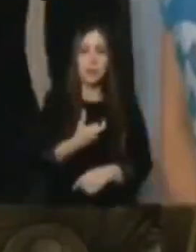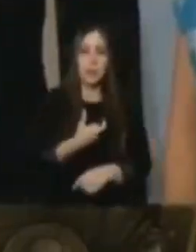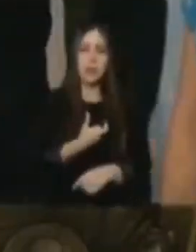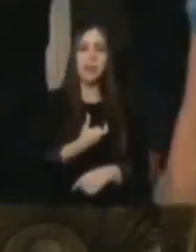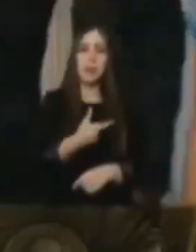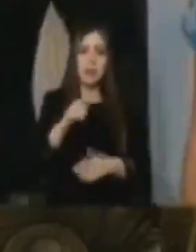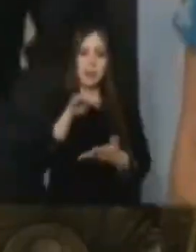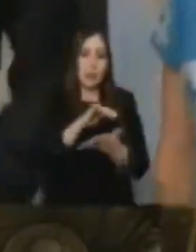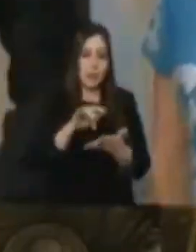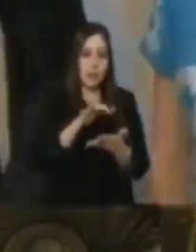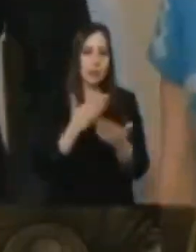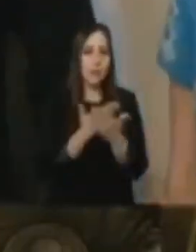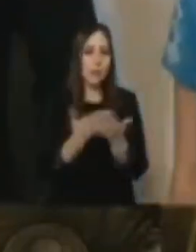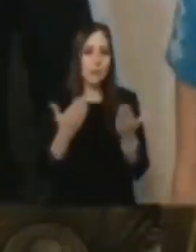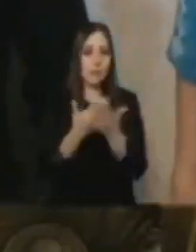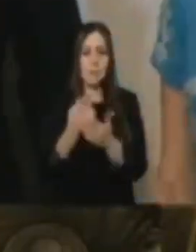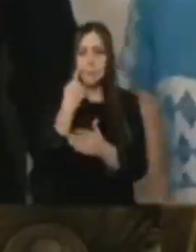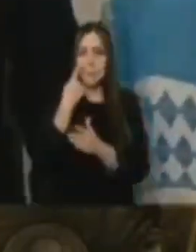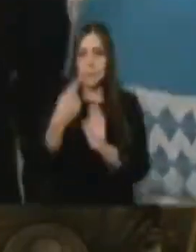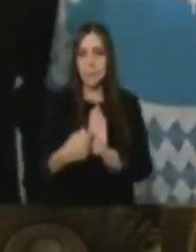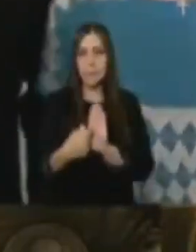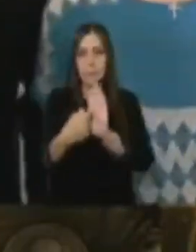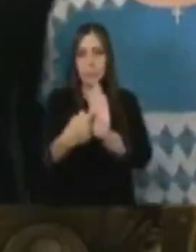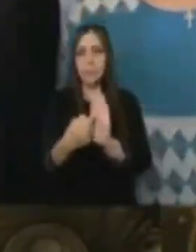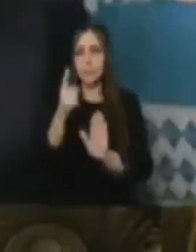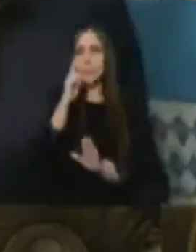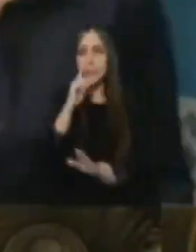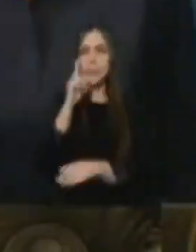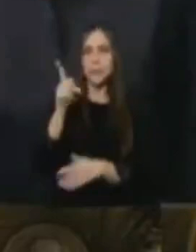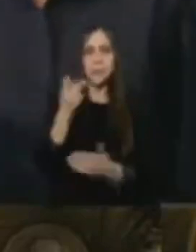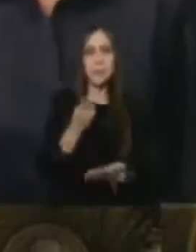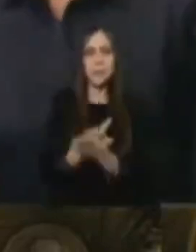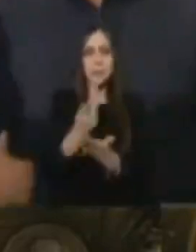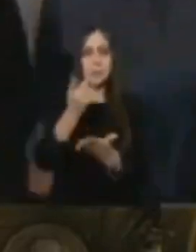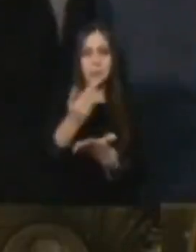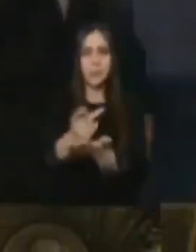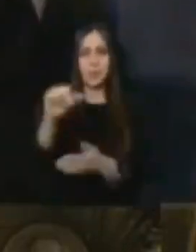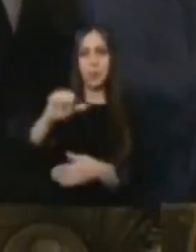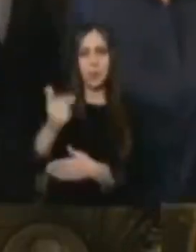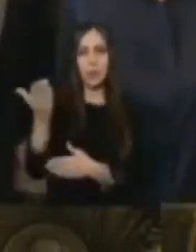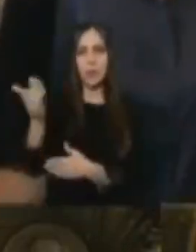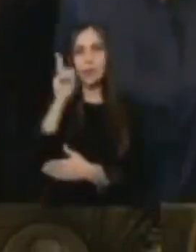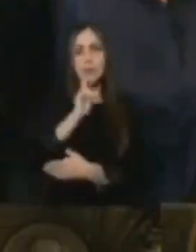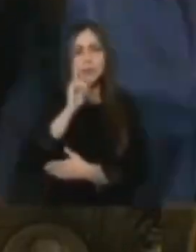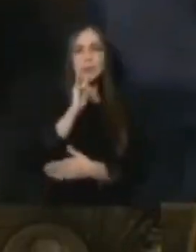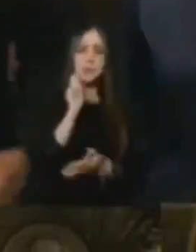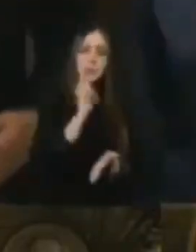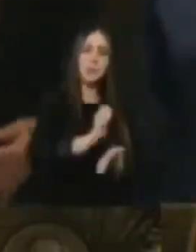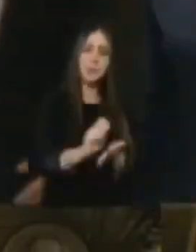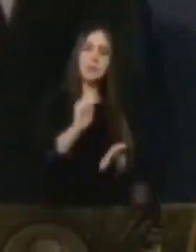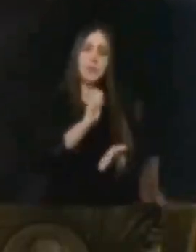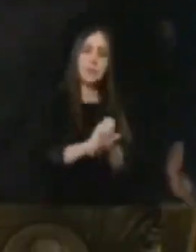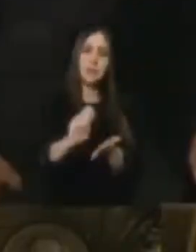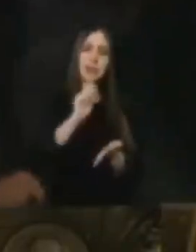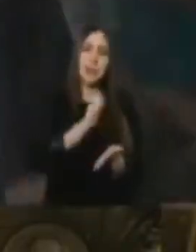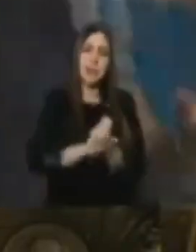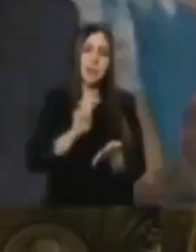lectura. Aquí tenemos imágenes, por supuesto, de la galardonada del día de hoy, la escritora, ensayista,